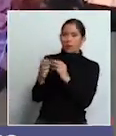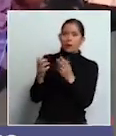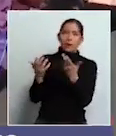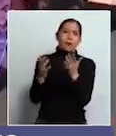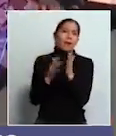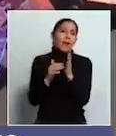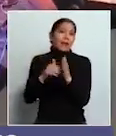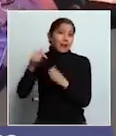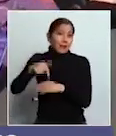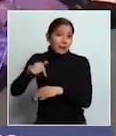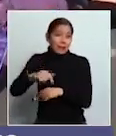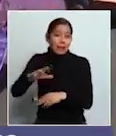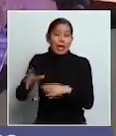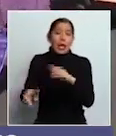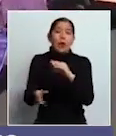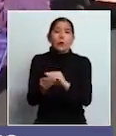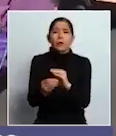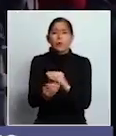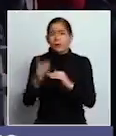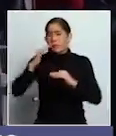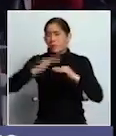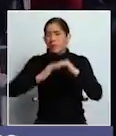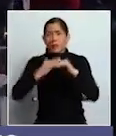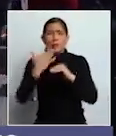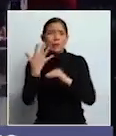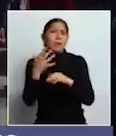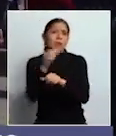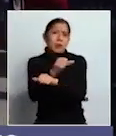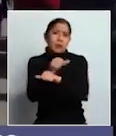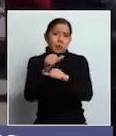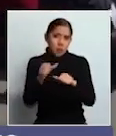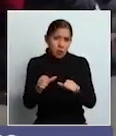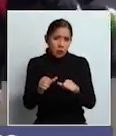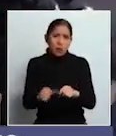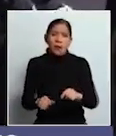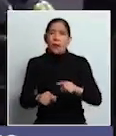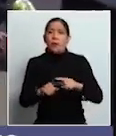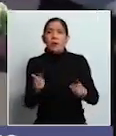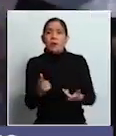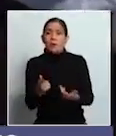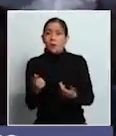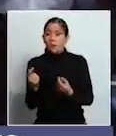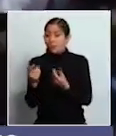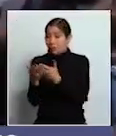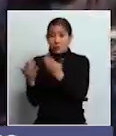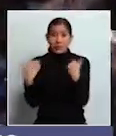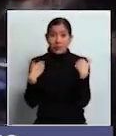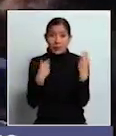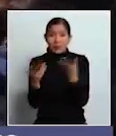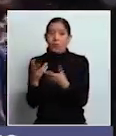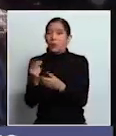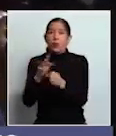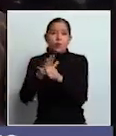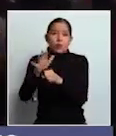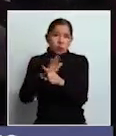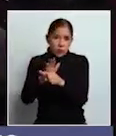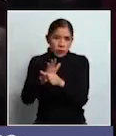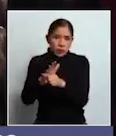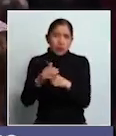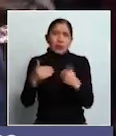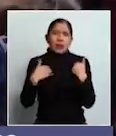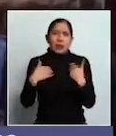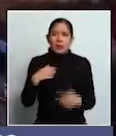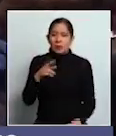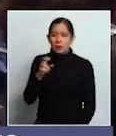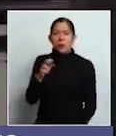unas 5 aulas. El POA que nos está dando la señora alcaldesa no nos alcanza. Son apenas 200 mil bolivianos. Entonces, sí,